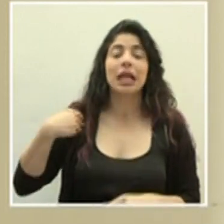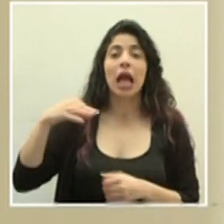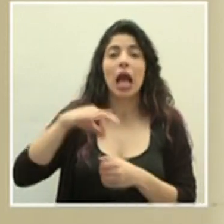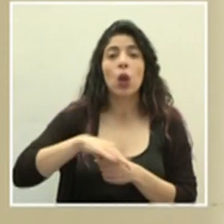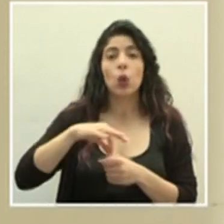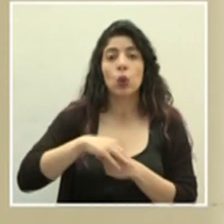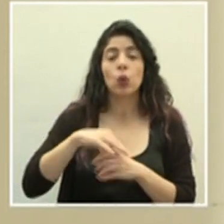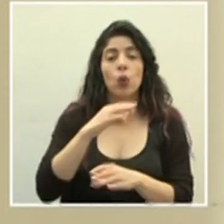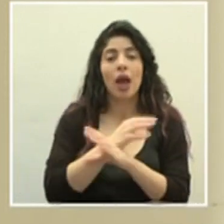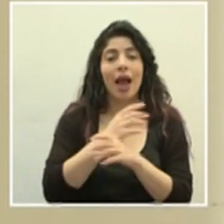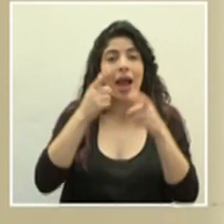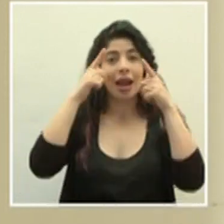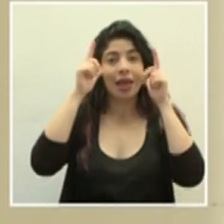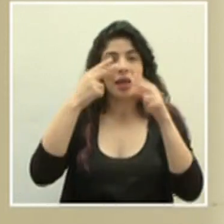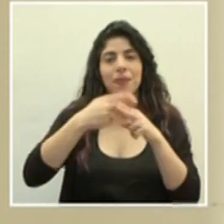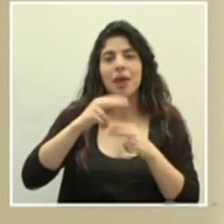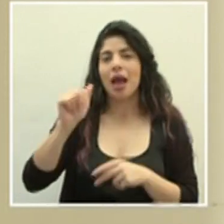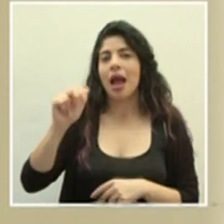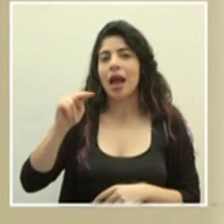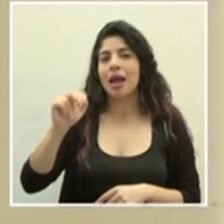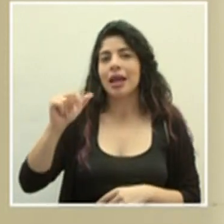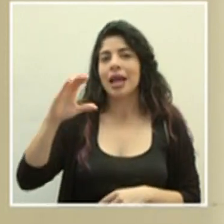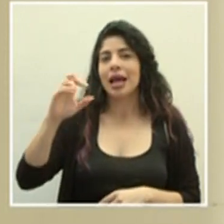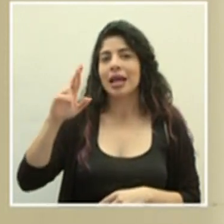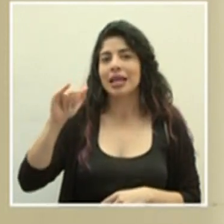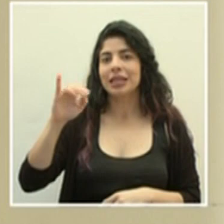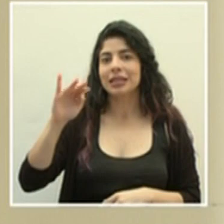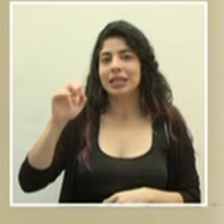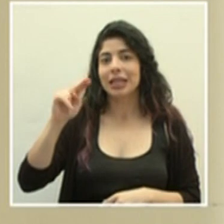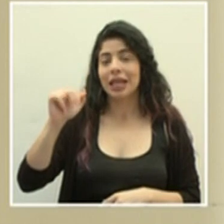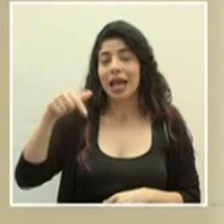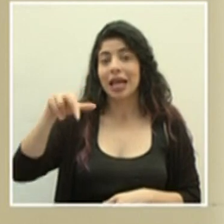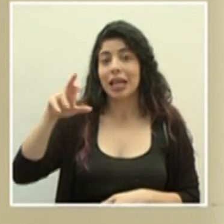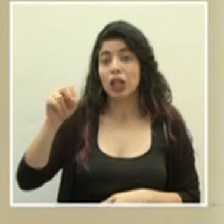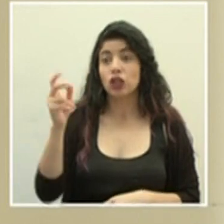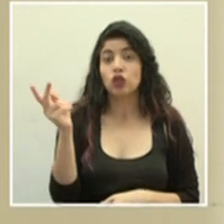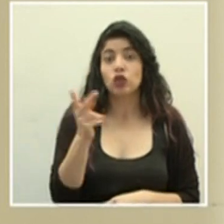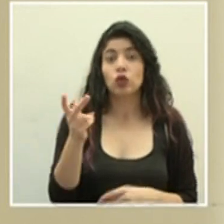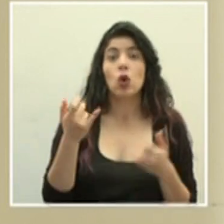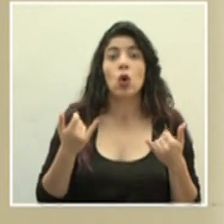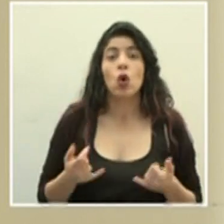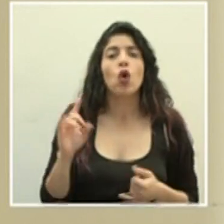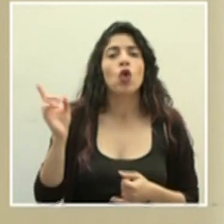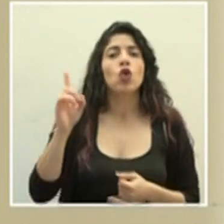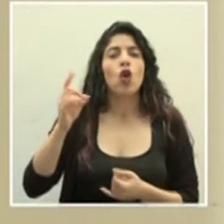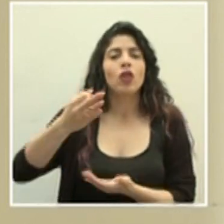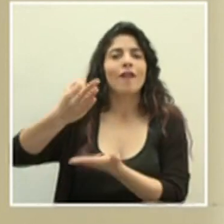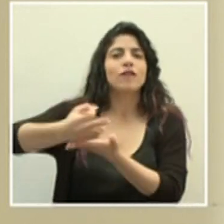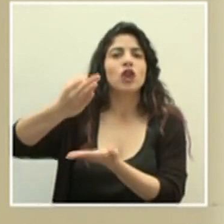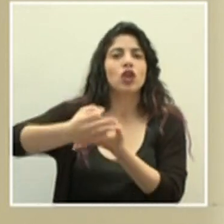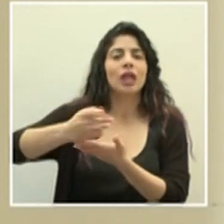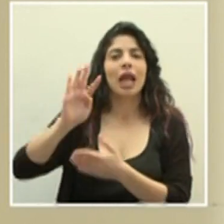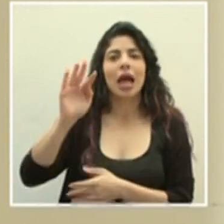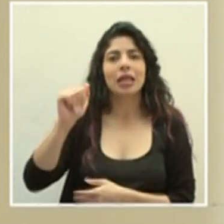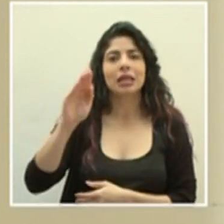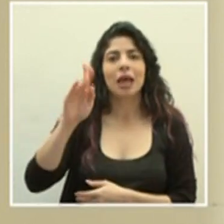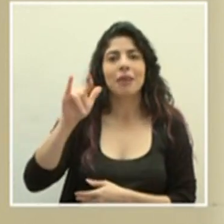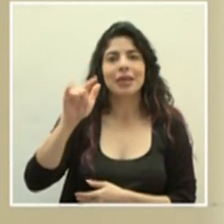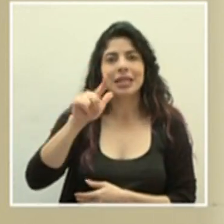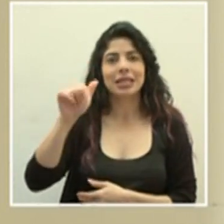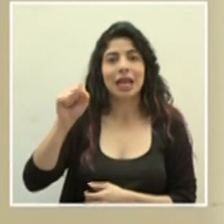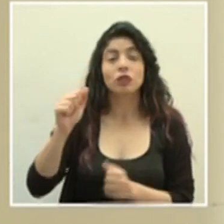y Ganadería, la señora Ana Cristina Quiroz, quienes se encuentran en este momento en el puesto fronterizo Las Tablillas junto a